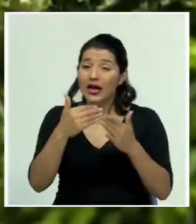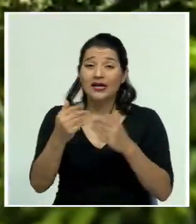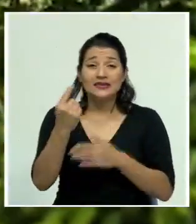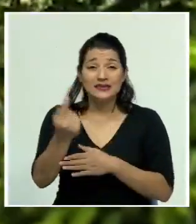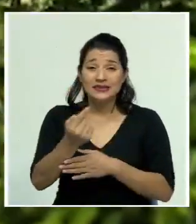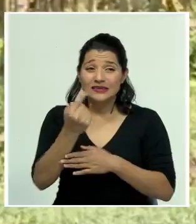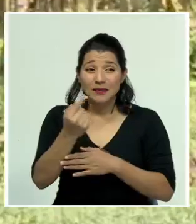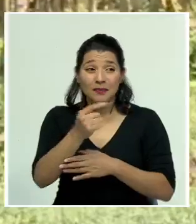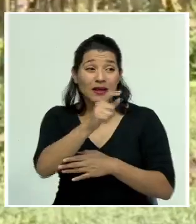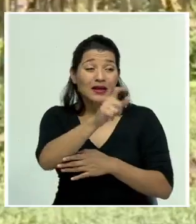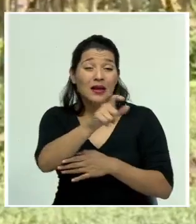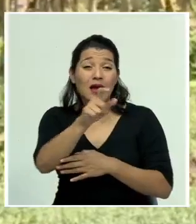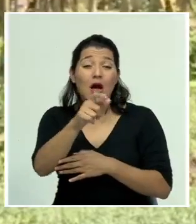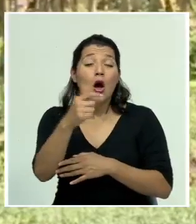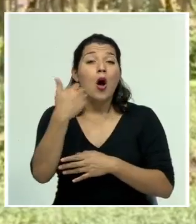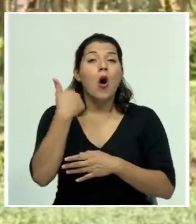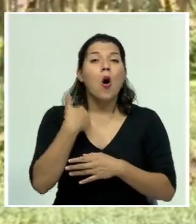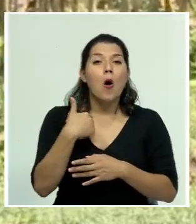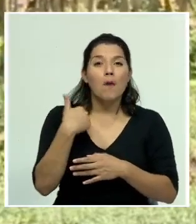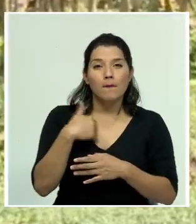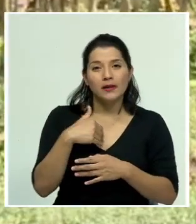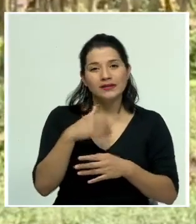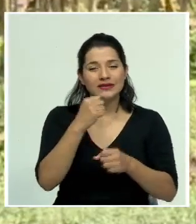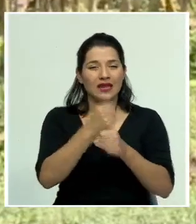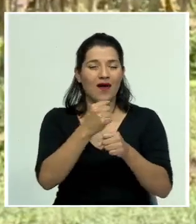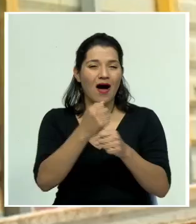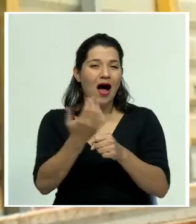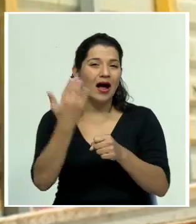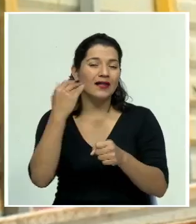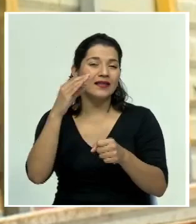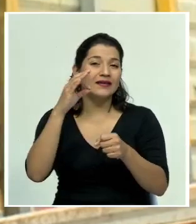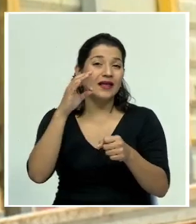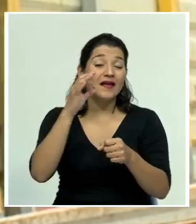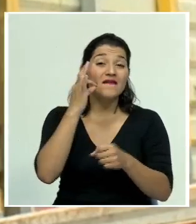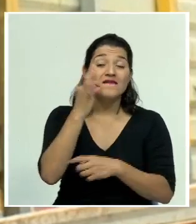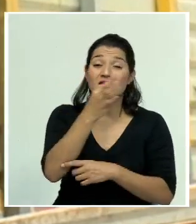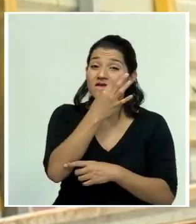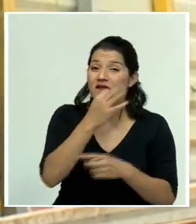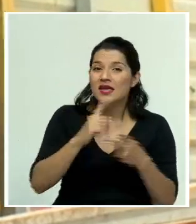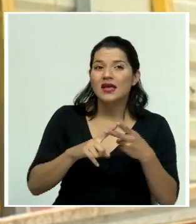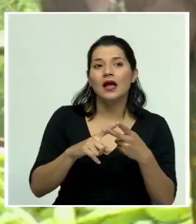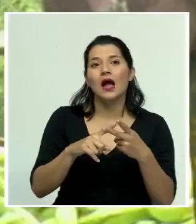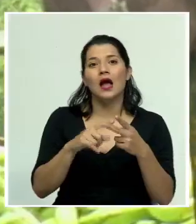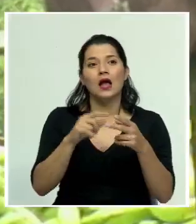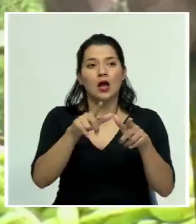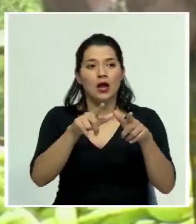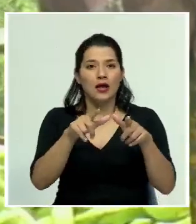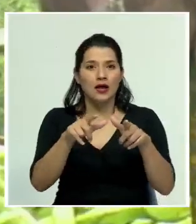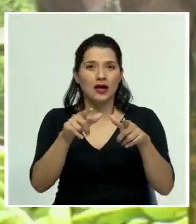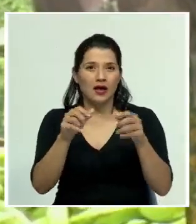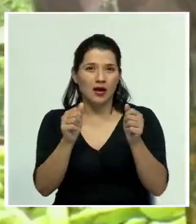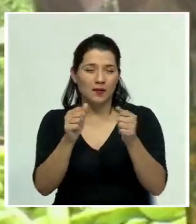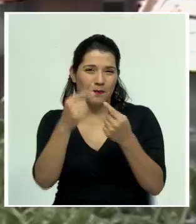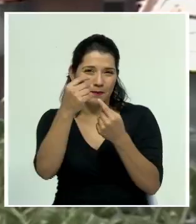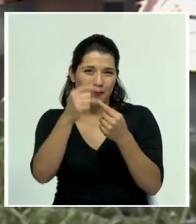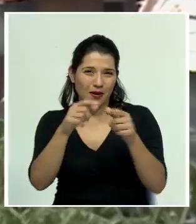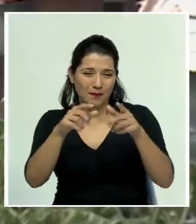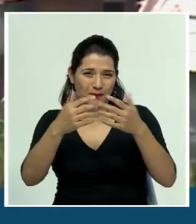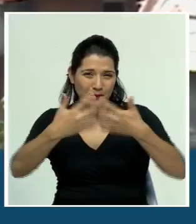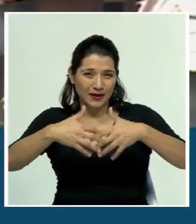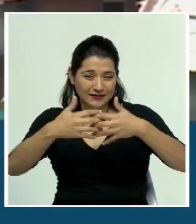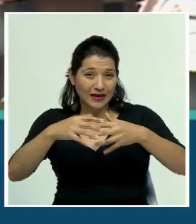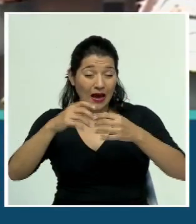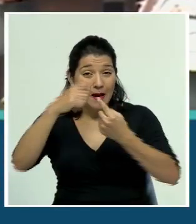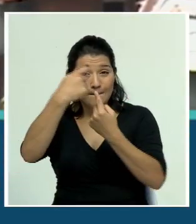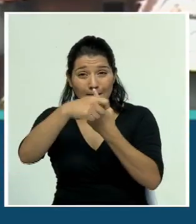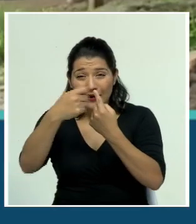son peones que trabajaban en fincas bananeras o piñeras de la zona y que tienen por ende un bajo nivel educativo. Además, su nivel